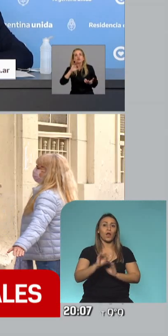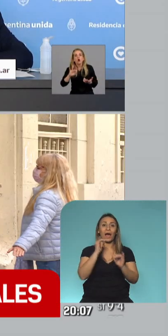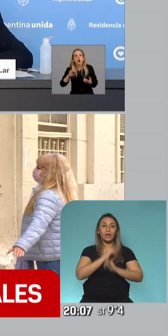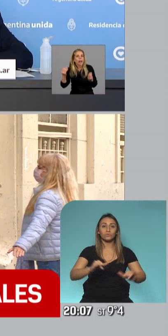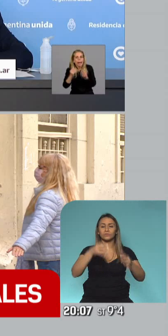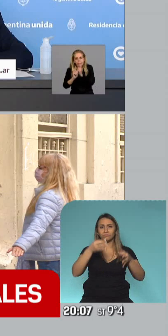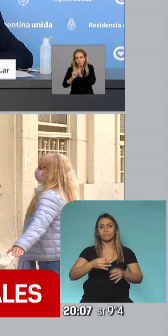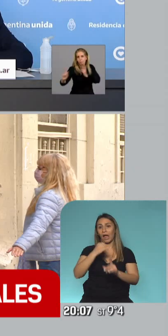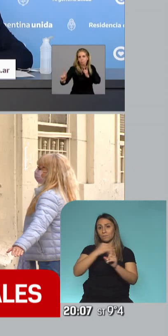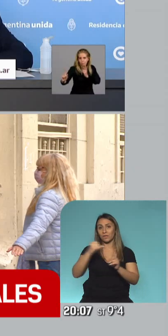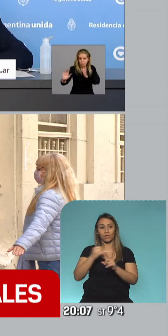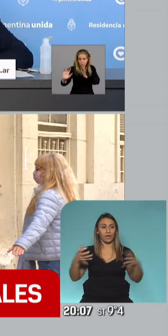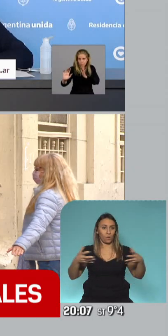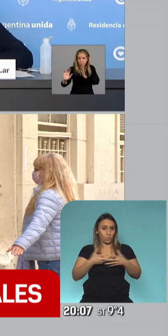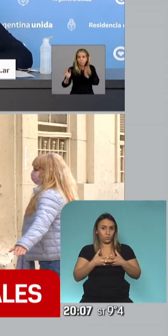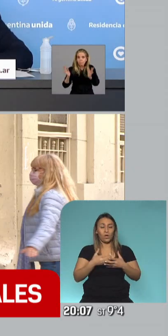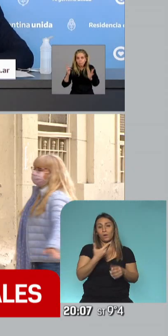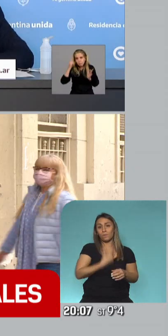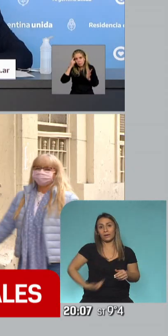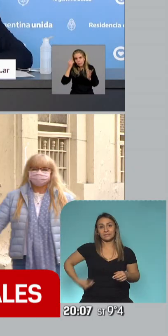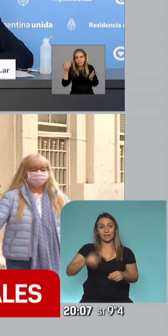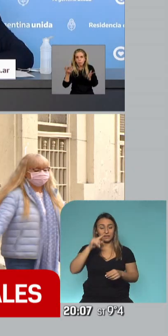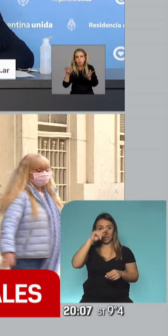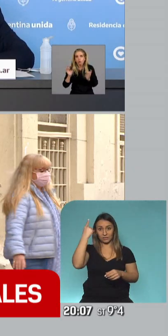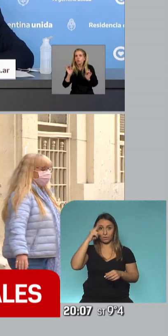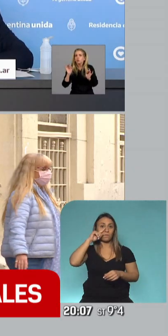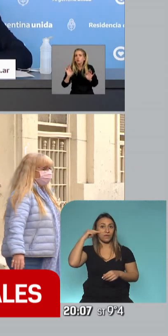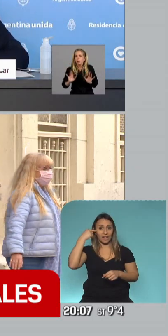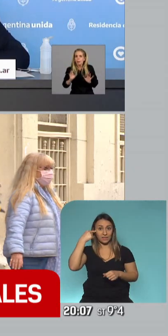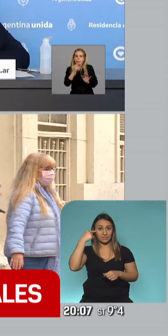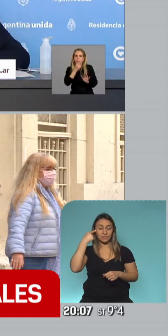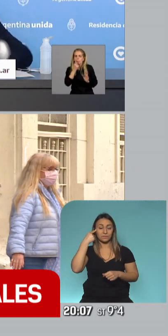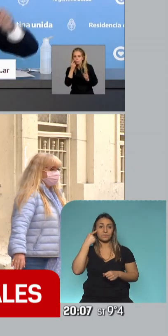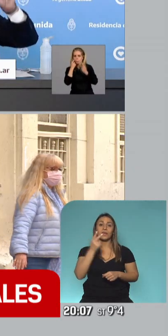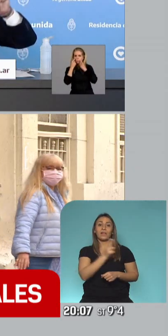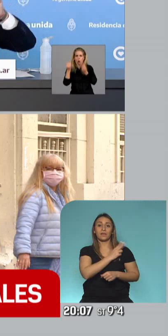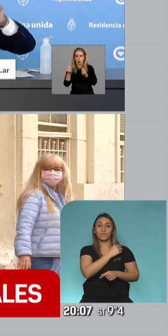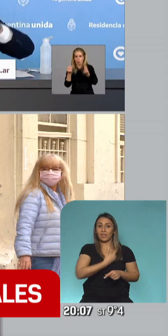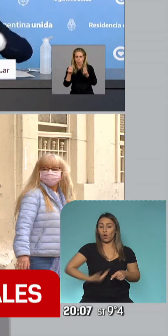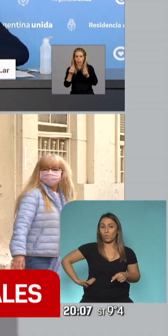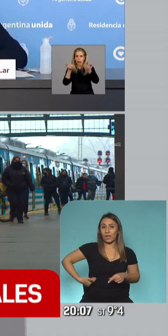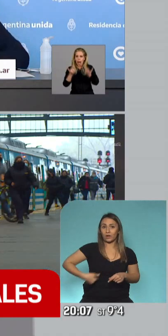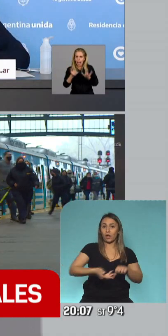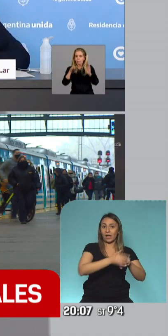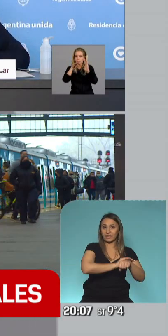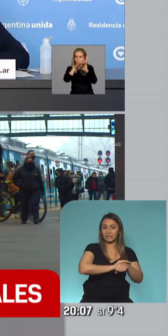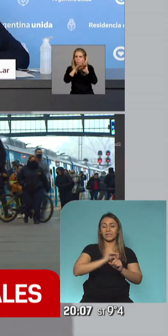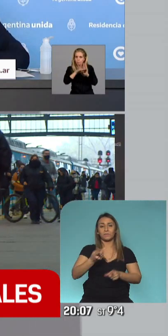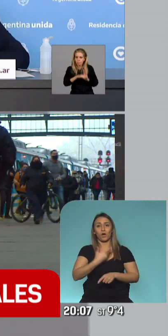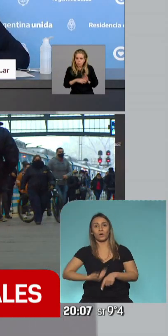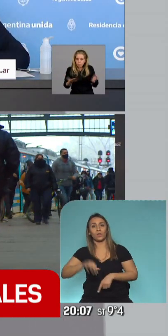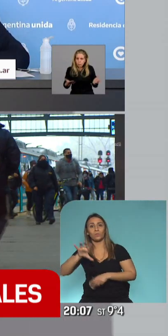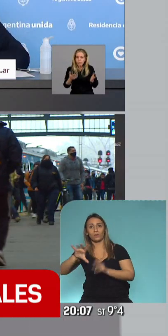del mediodía de este viernes por parte del presidente de la Nación, Alberto Fernández, el jefe de gobierno porteño, Horacio Rodríguez Larreta, y el gobernador